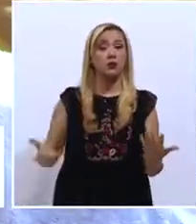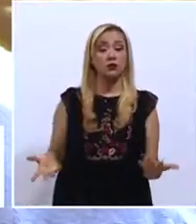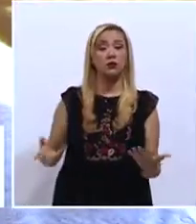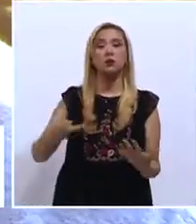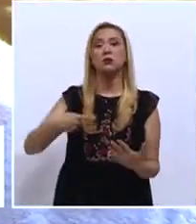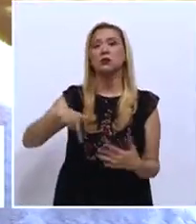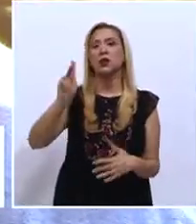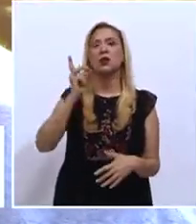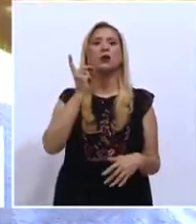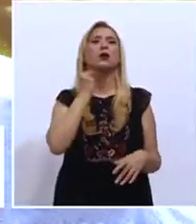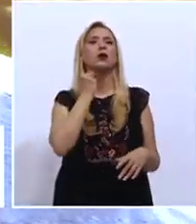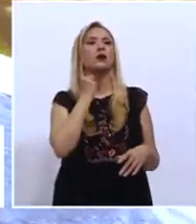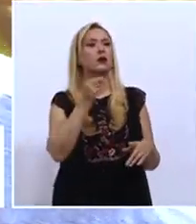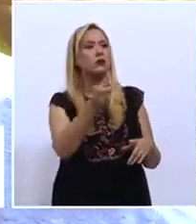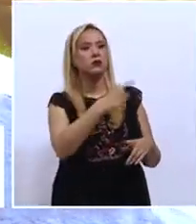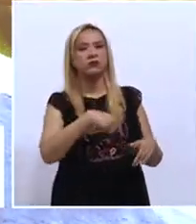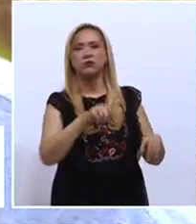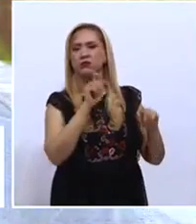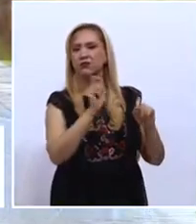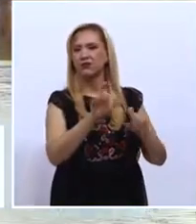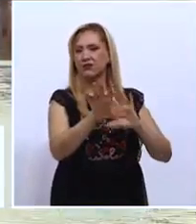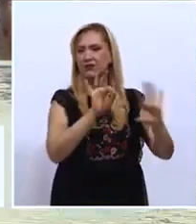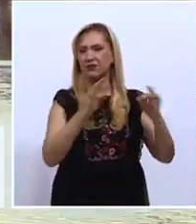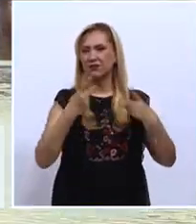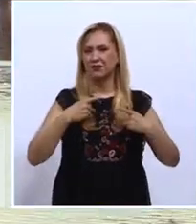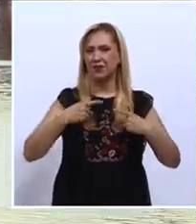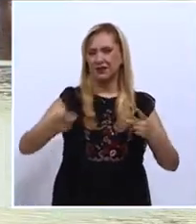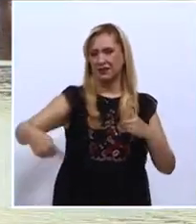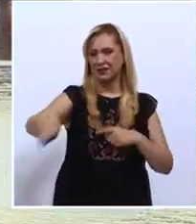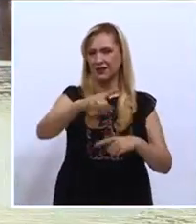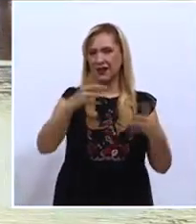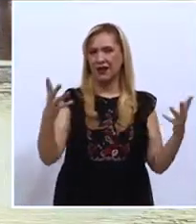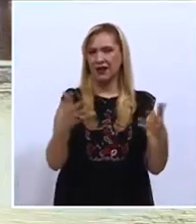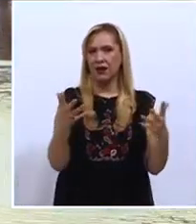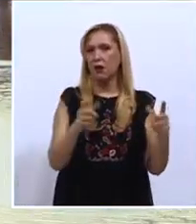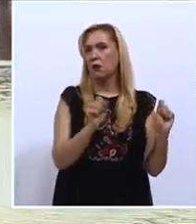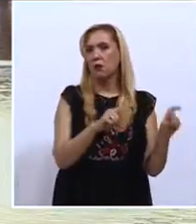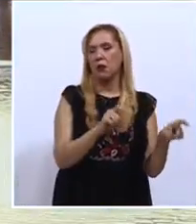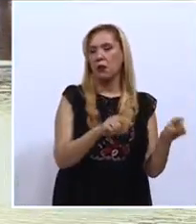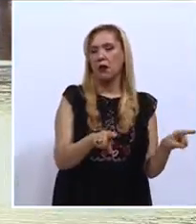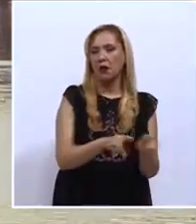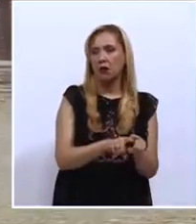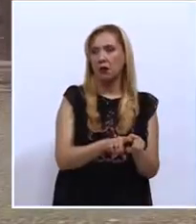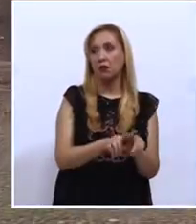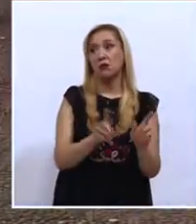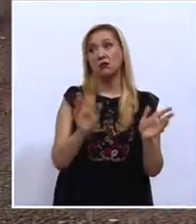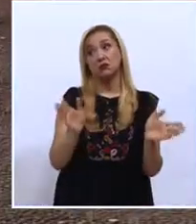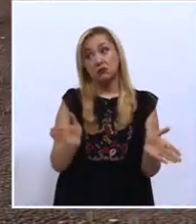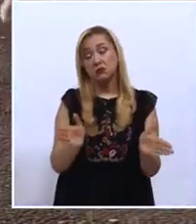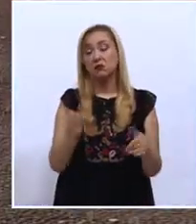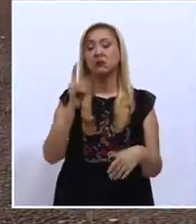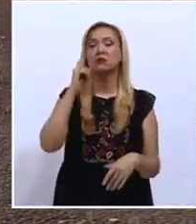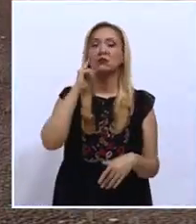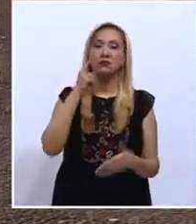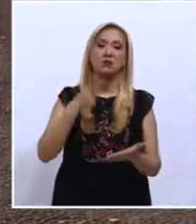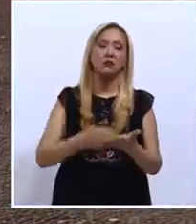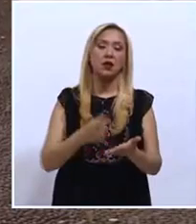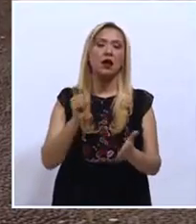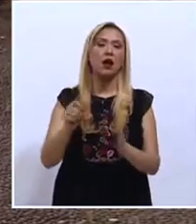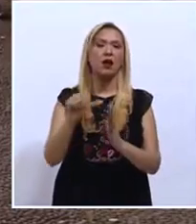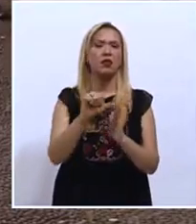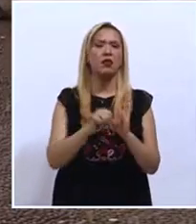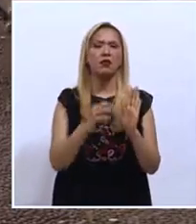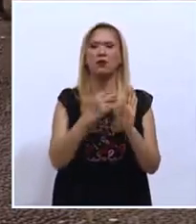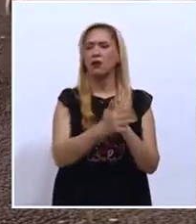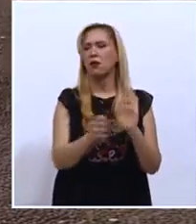el número de diputados de mayoría relativa. El Pleno determinó que se mantendría vigente el texto anterior del mencionado artículo, por